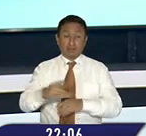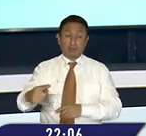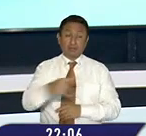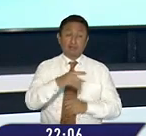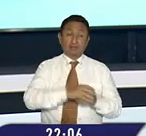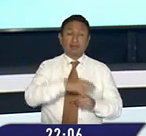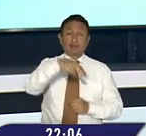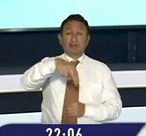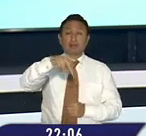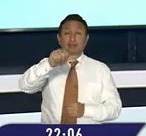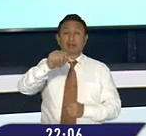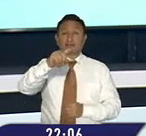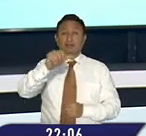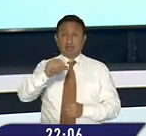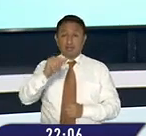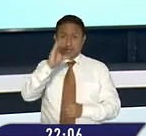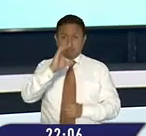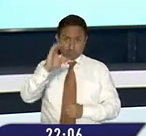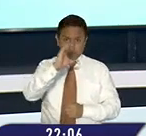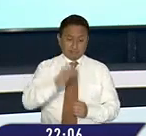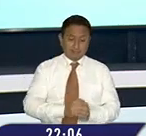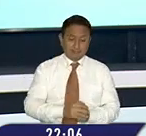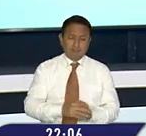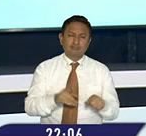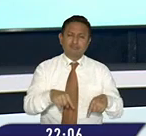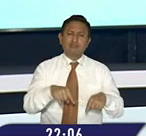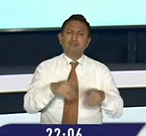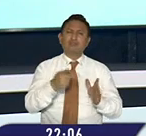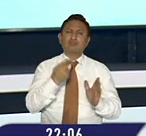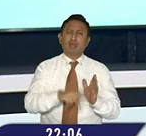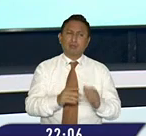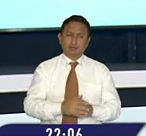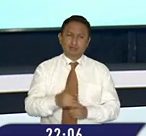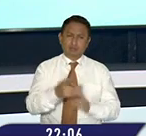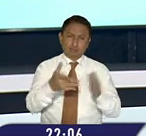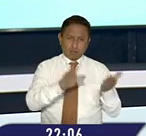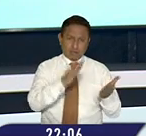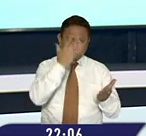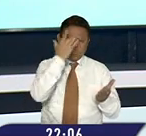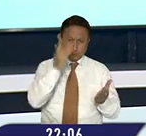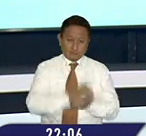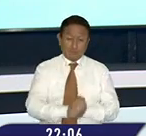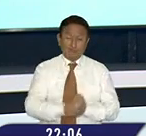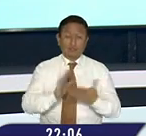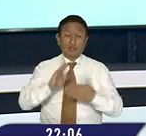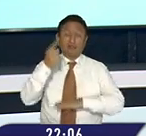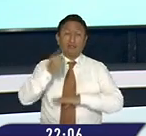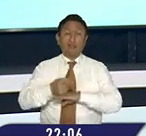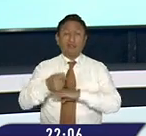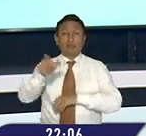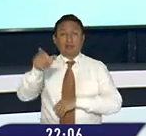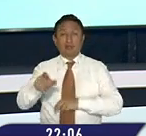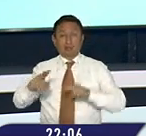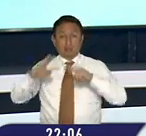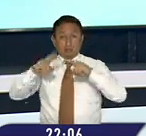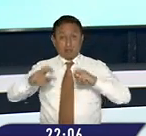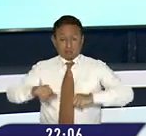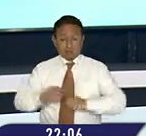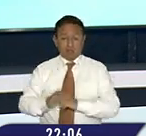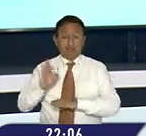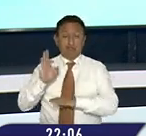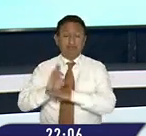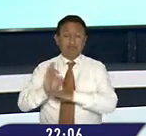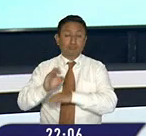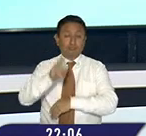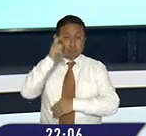asesinos de Miguel Ángel Nazareno. Para esclarecer esa muerte violenta, se ha dispuesto que los investigadores rindan su versión en